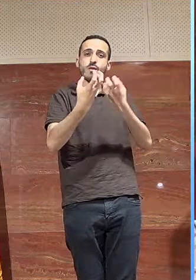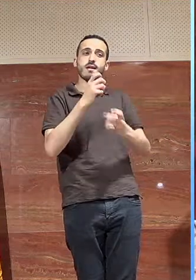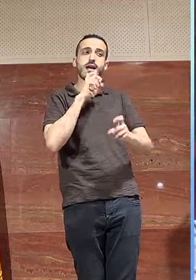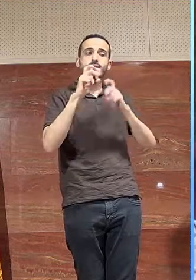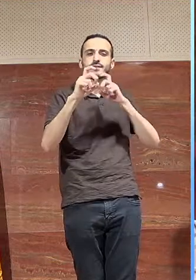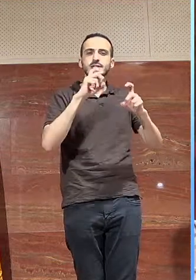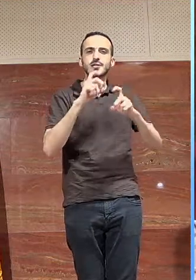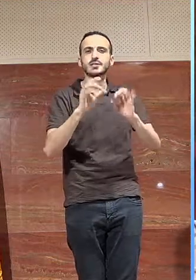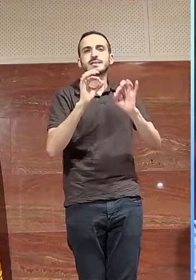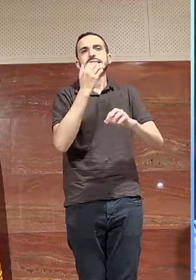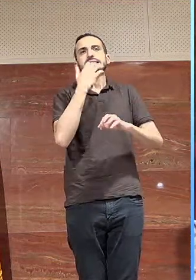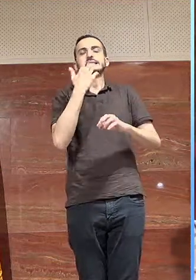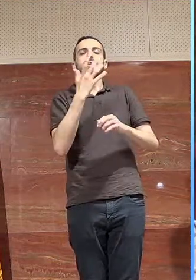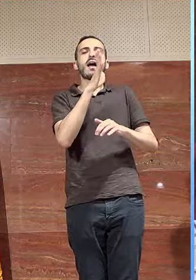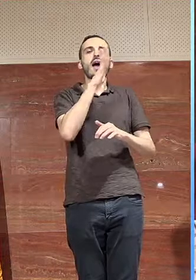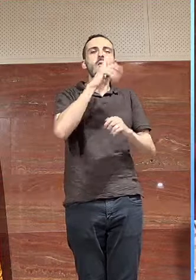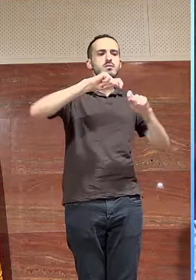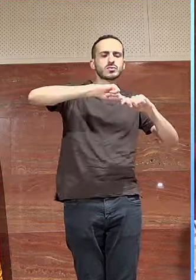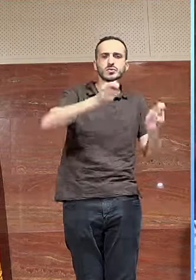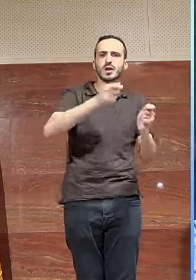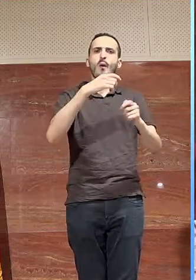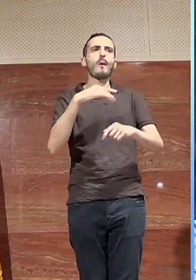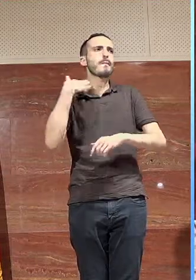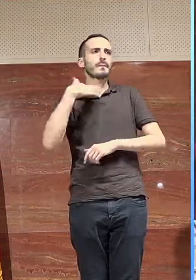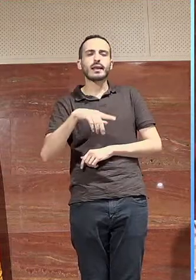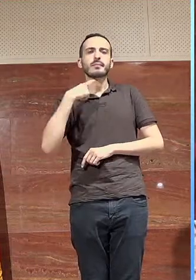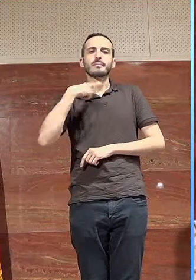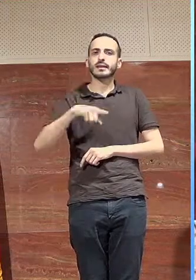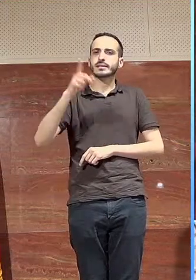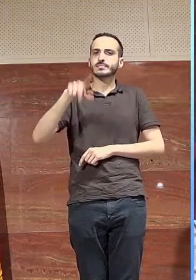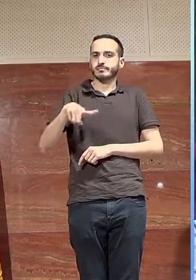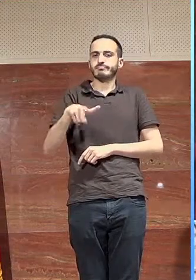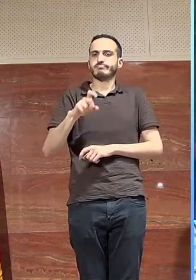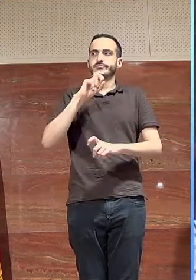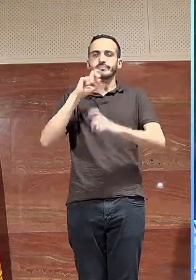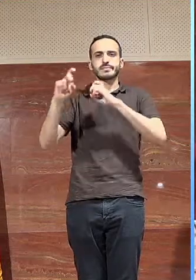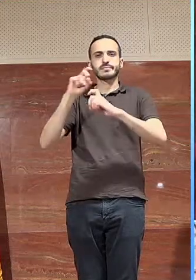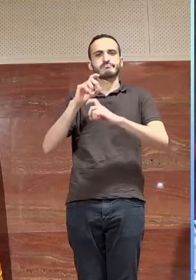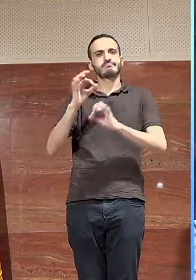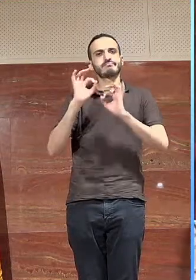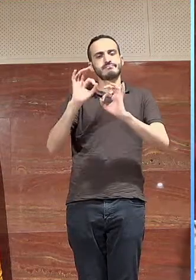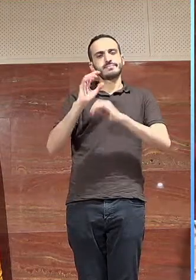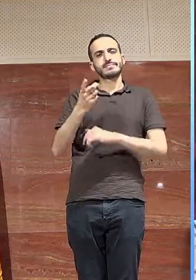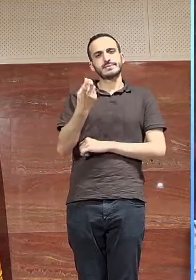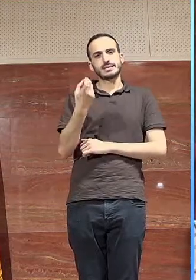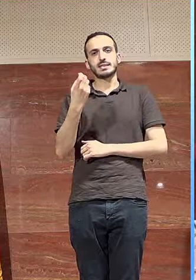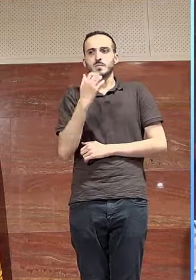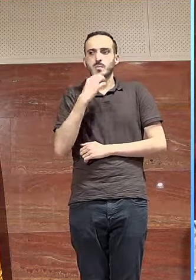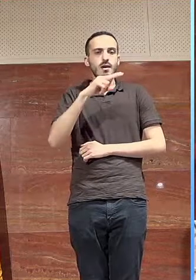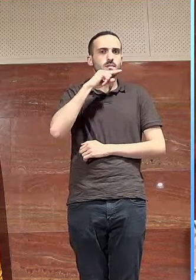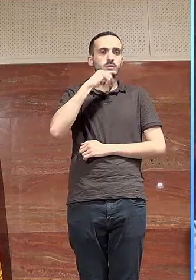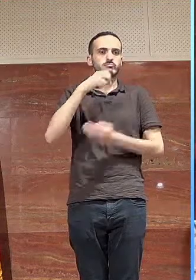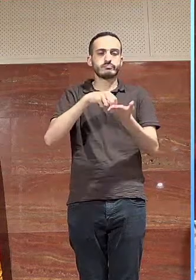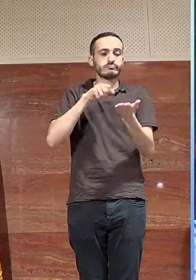caso de que se produzca una rotura o una pérdida, pues bueno, pues es interesante, ¿no? Una cuestión tan sencilla como pues en caso de que tengas un accidente en el cuarto de baño, te caigas